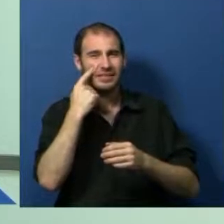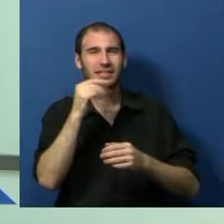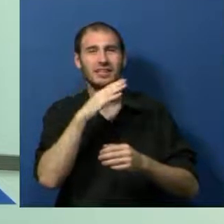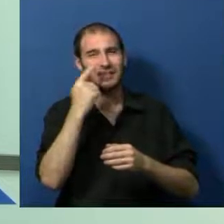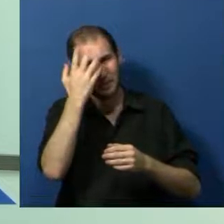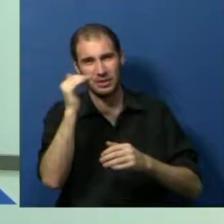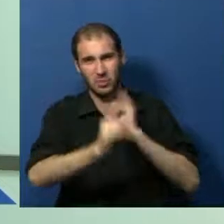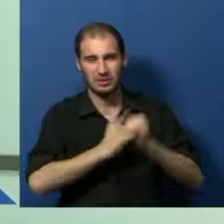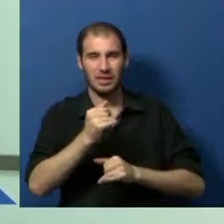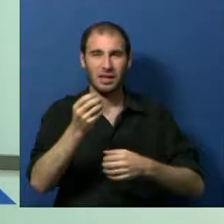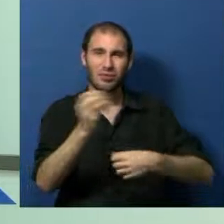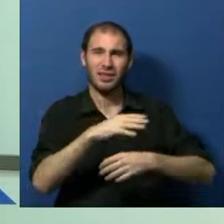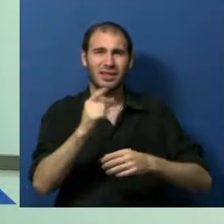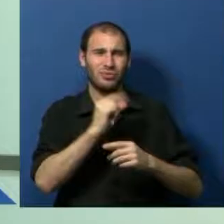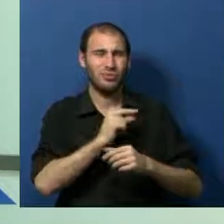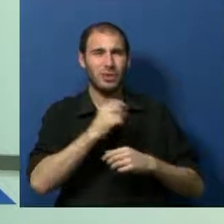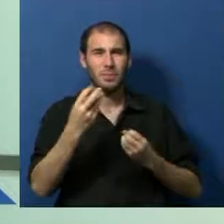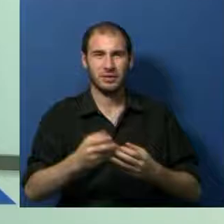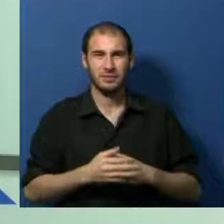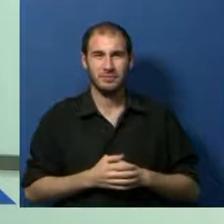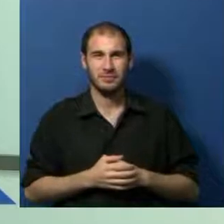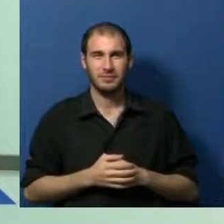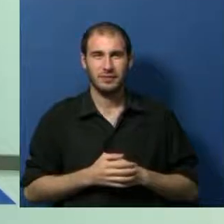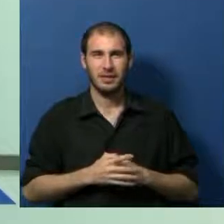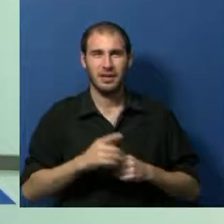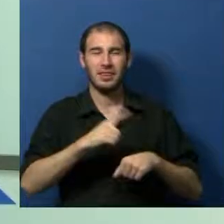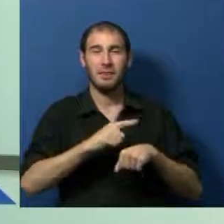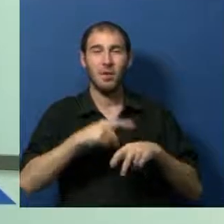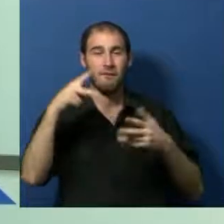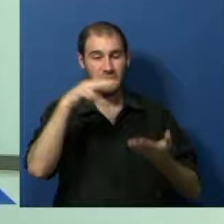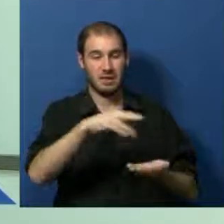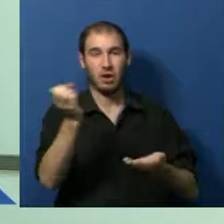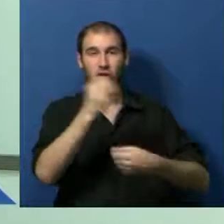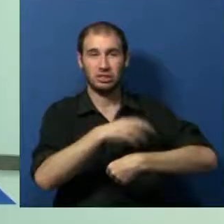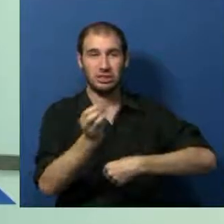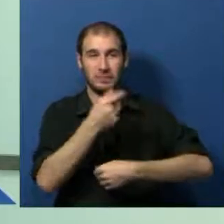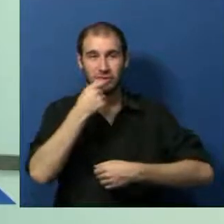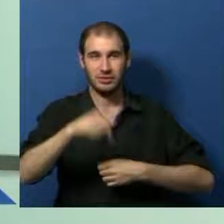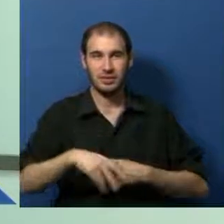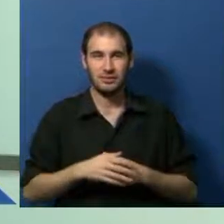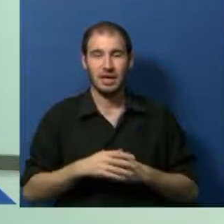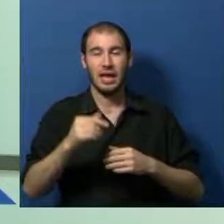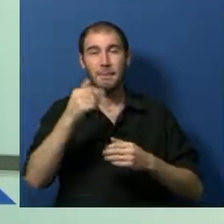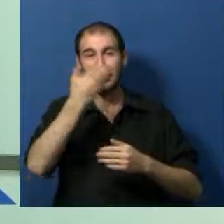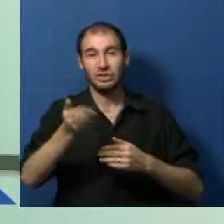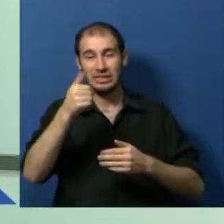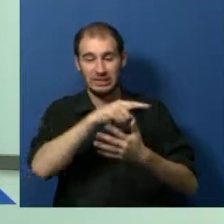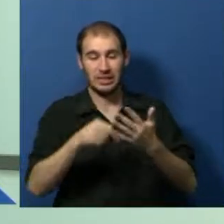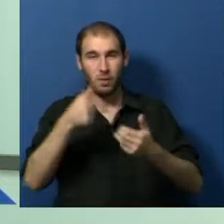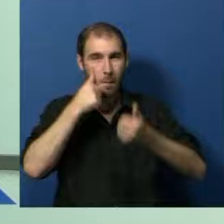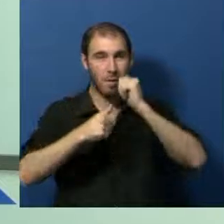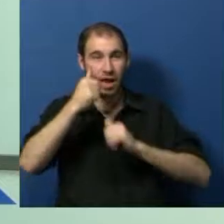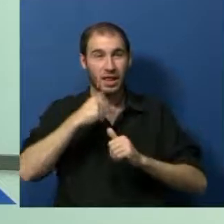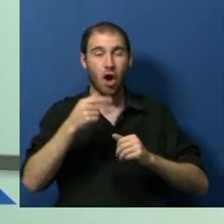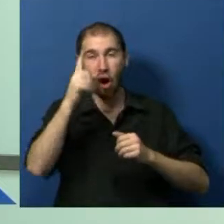Jorge Jiménez. Y esto también duele, teniendo en cuenta la época de vendimia y de cosecha en nuestra provincia. 5 heridos también ingresaron